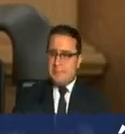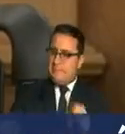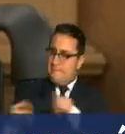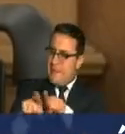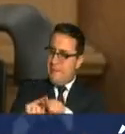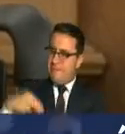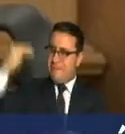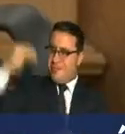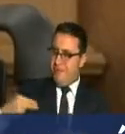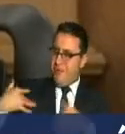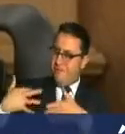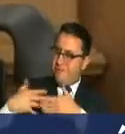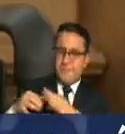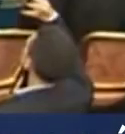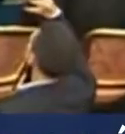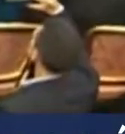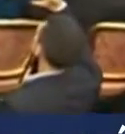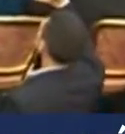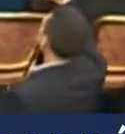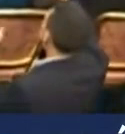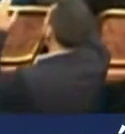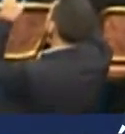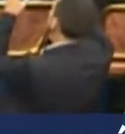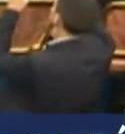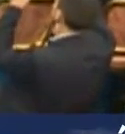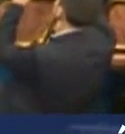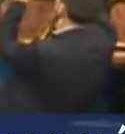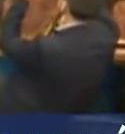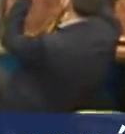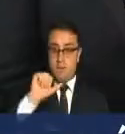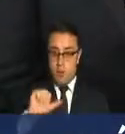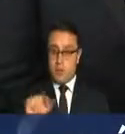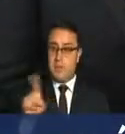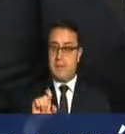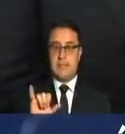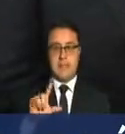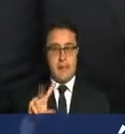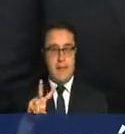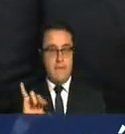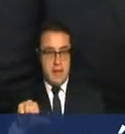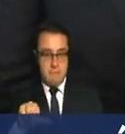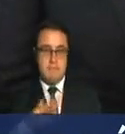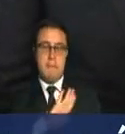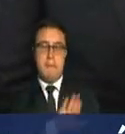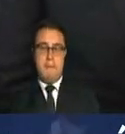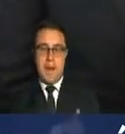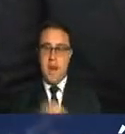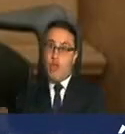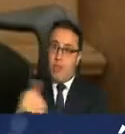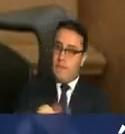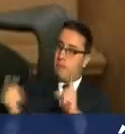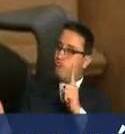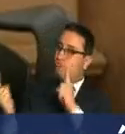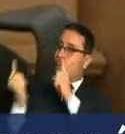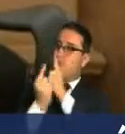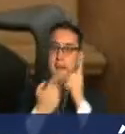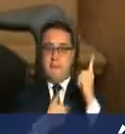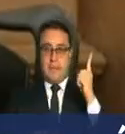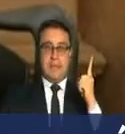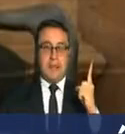una aventura suicida. Una relación gubernamental renacida y con varios puntos en común. Pero aquí